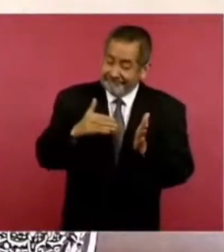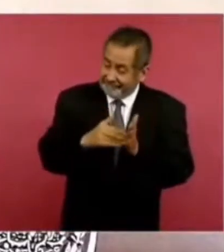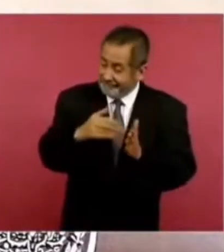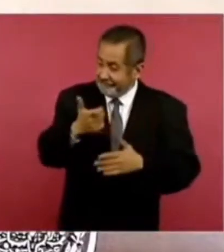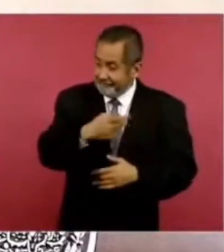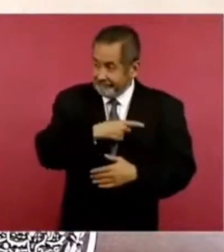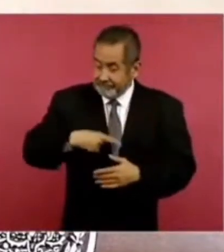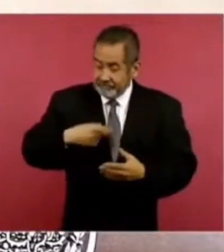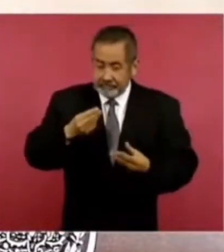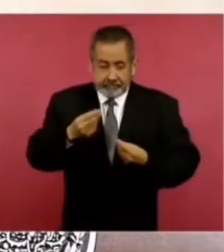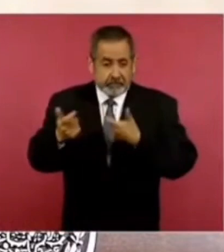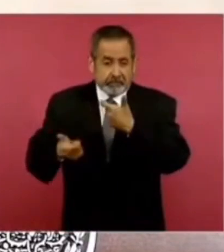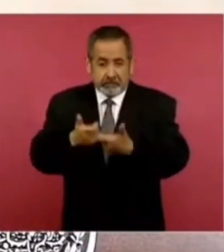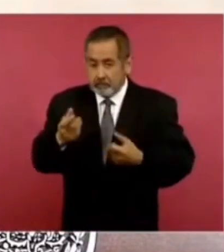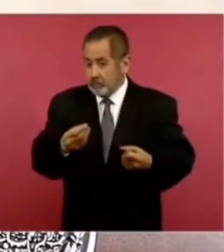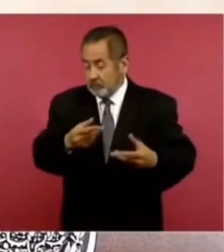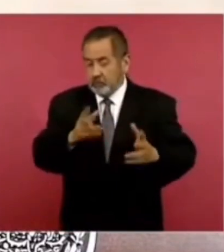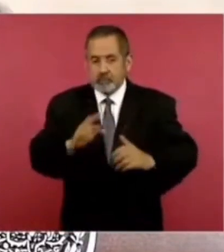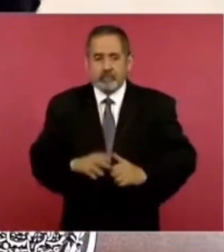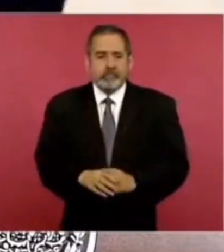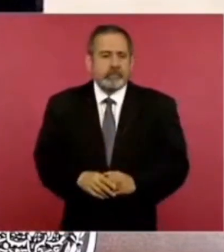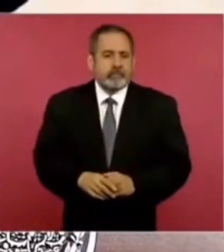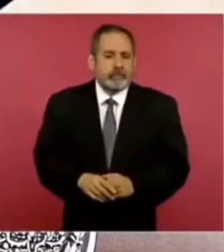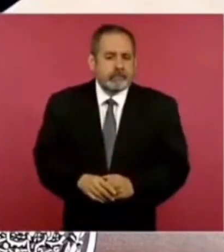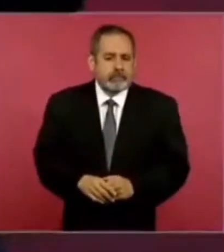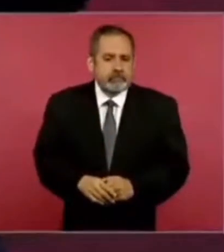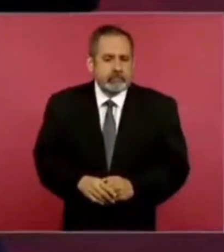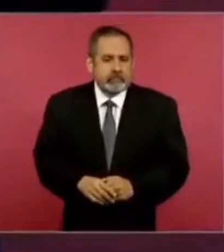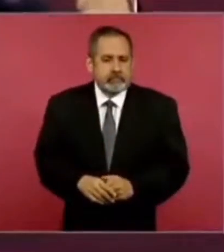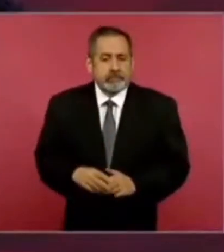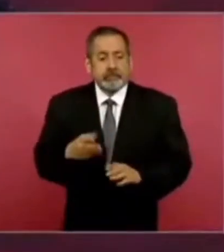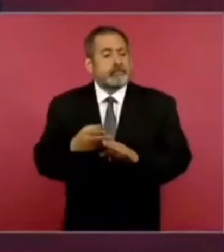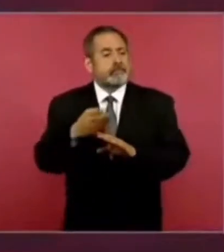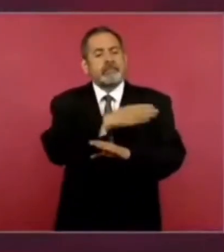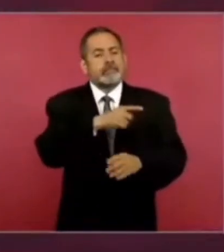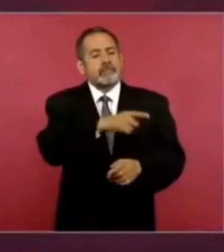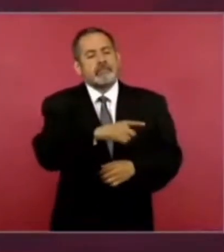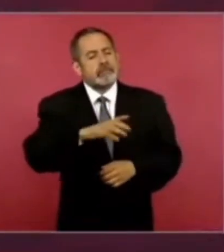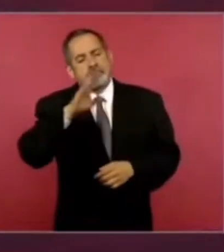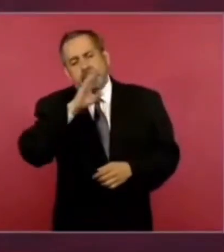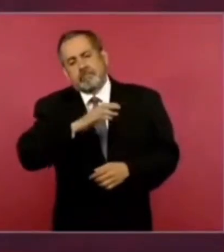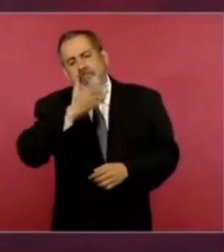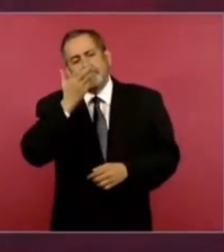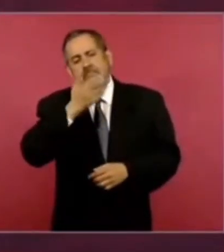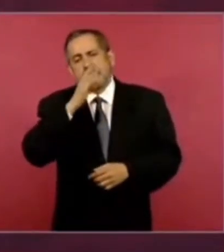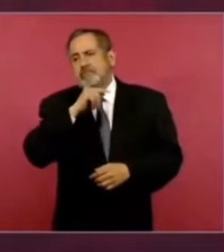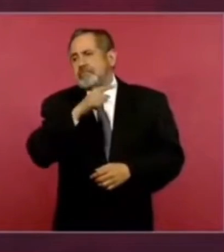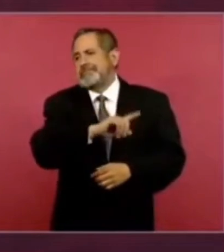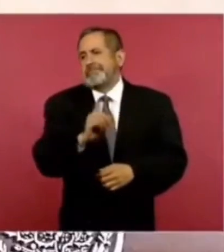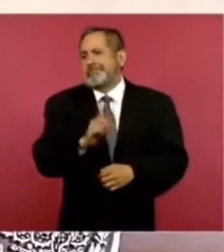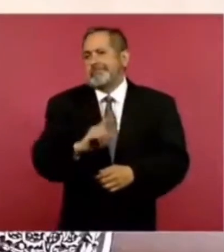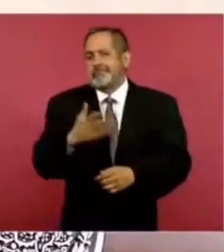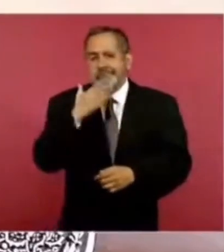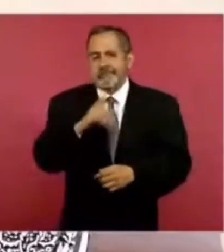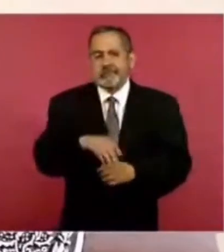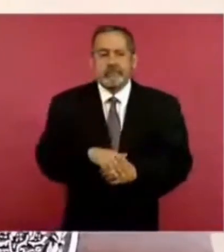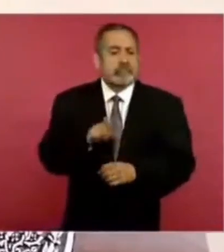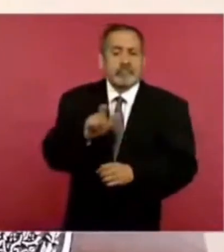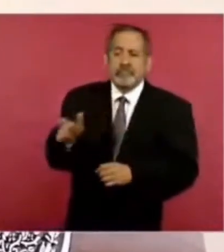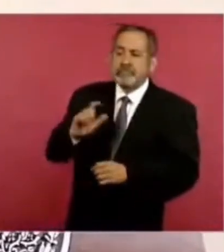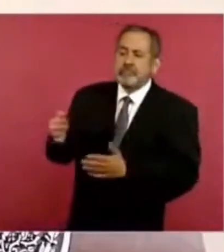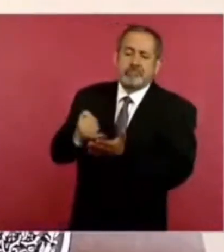con ASA y con otras instituciones, creo que